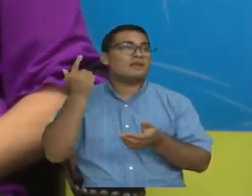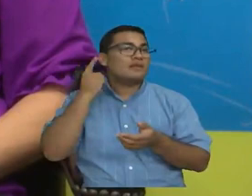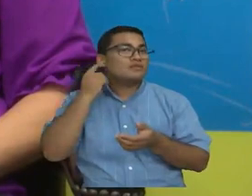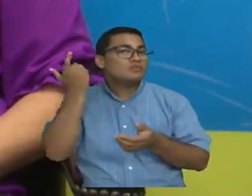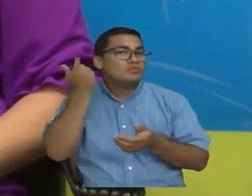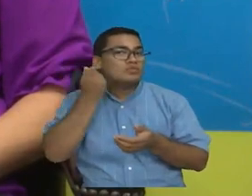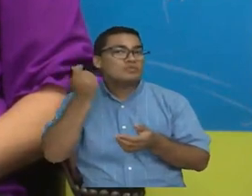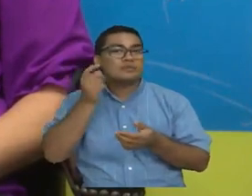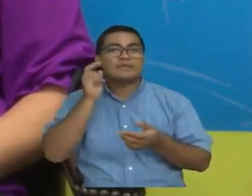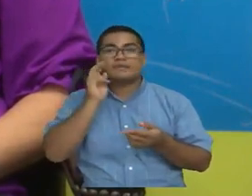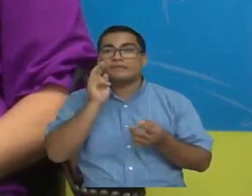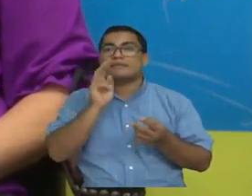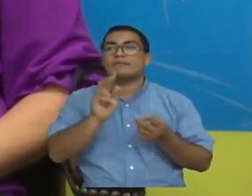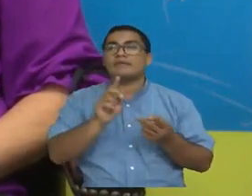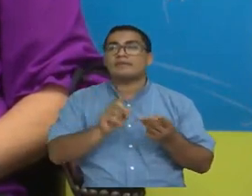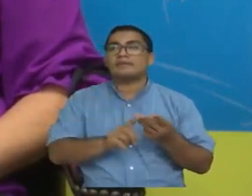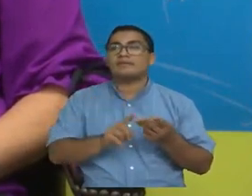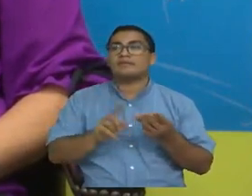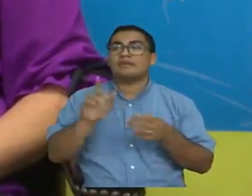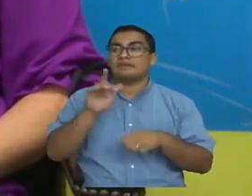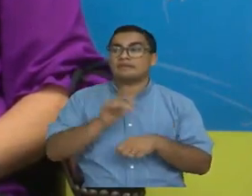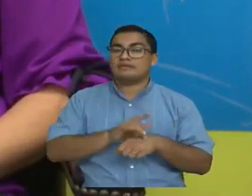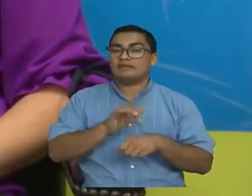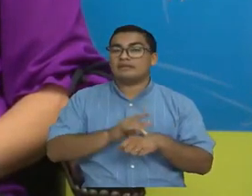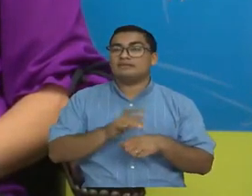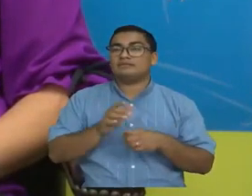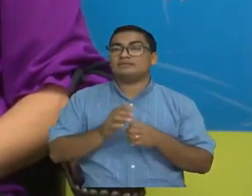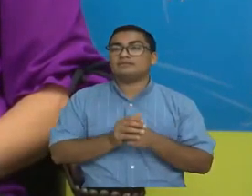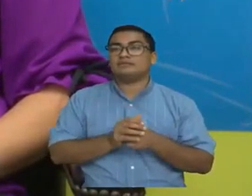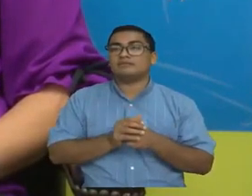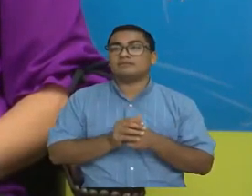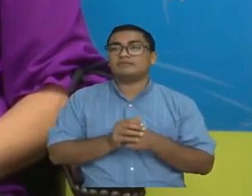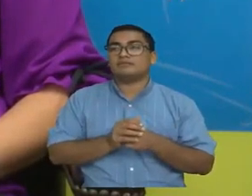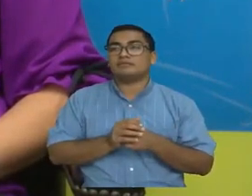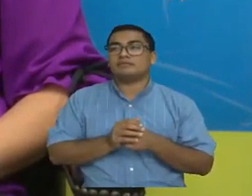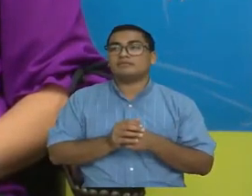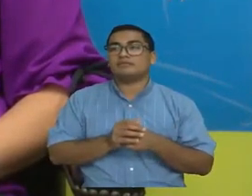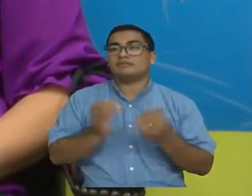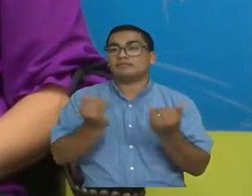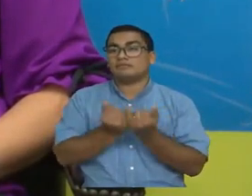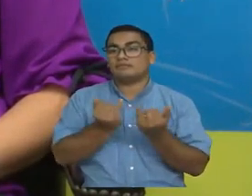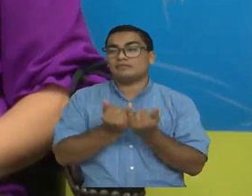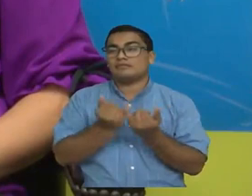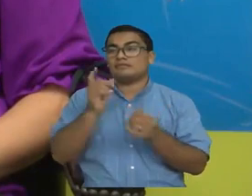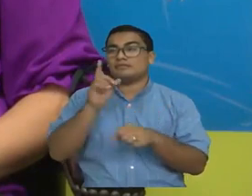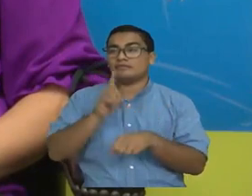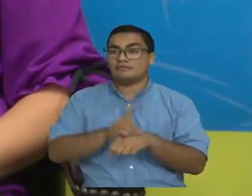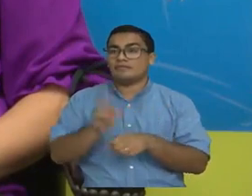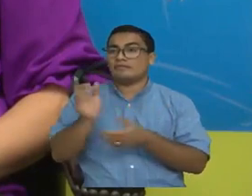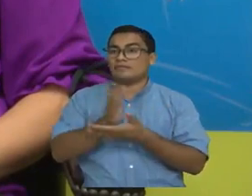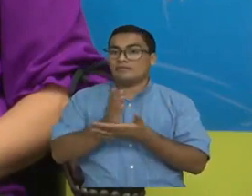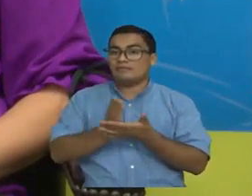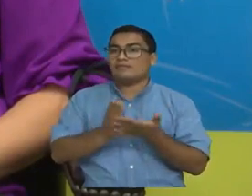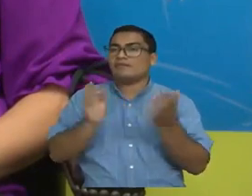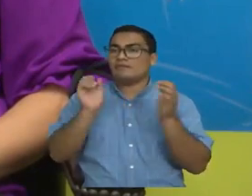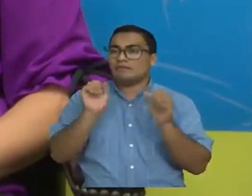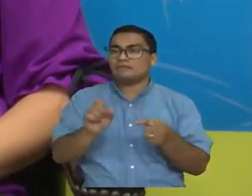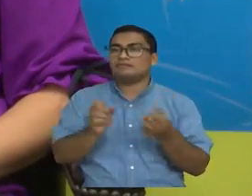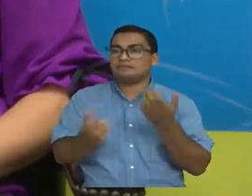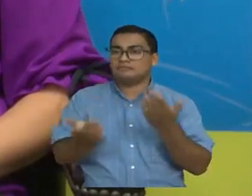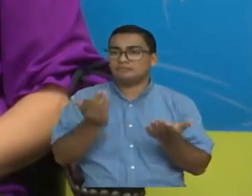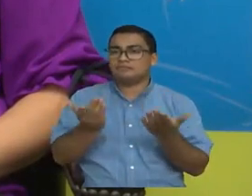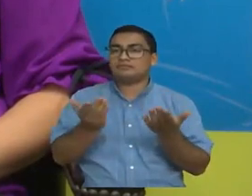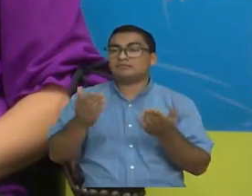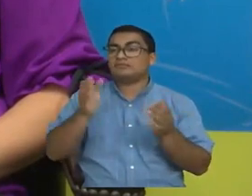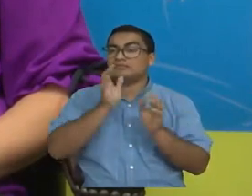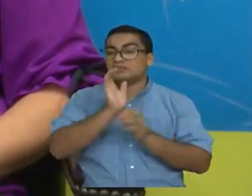vista, tacto y movilidad. En la parte clínica de la dislexia nosotros vamos a encontrar que los niños tienen